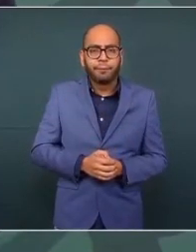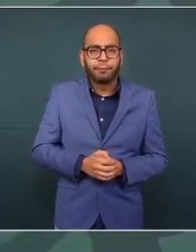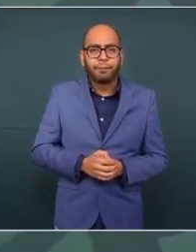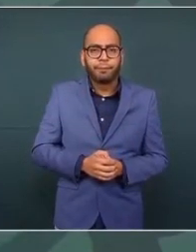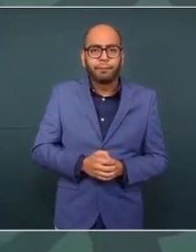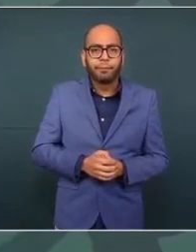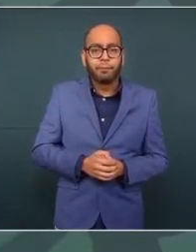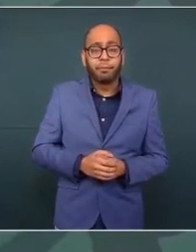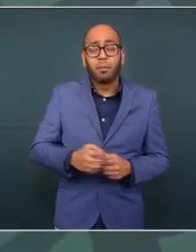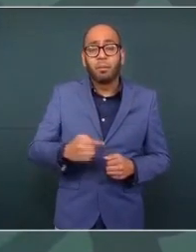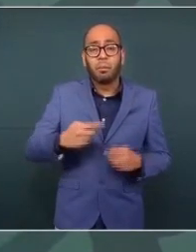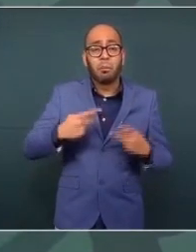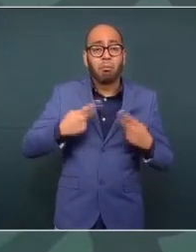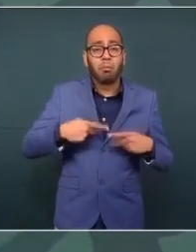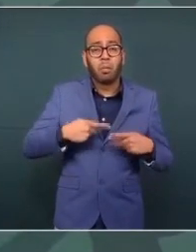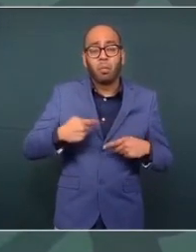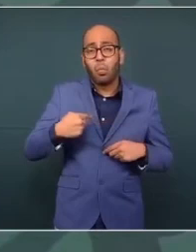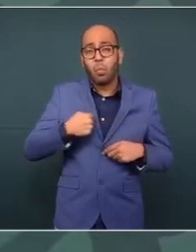No odiamos a nadie